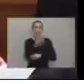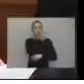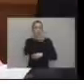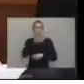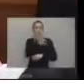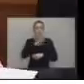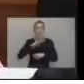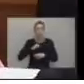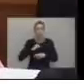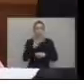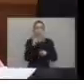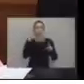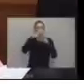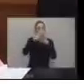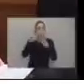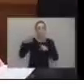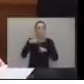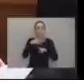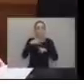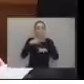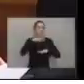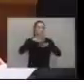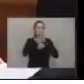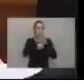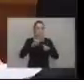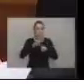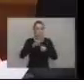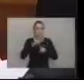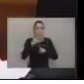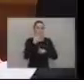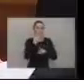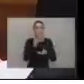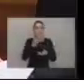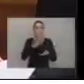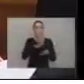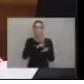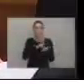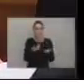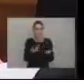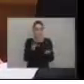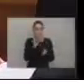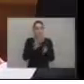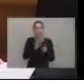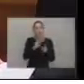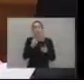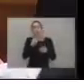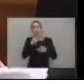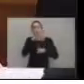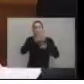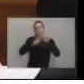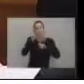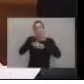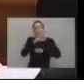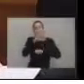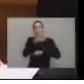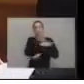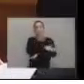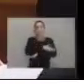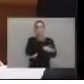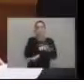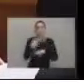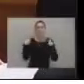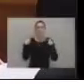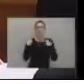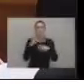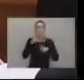incumplidoras del objetivo de déficit, como ocurre con Valencia. Dificulta, por ejemplo, que el Ministerio de Industria dé la espalda a la